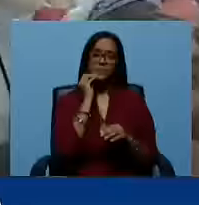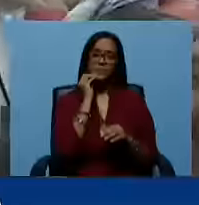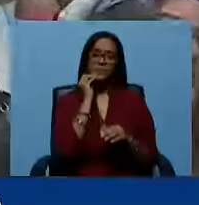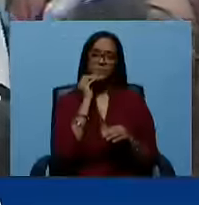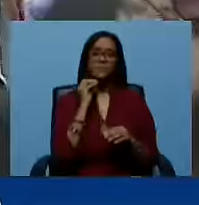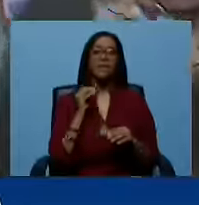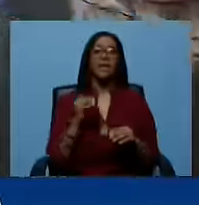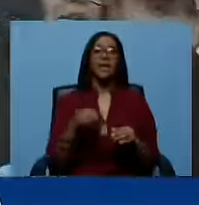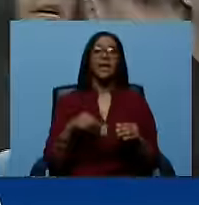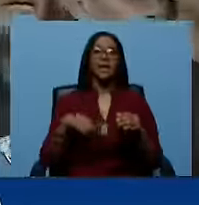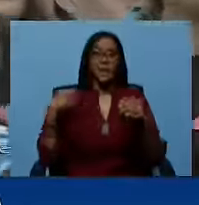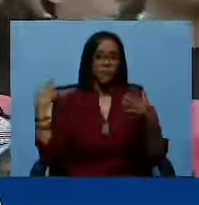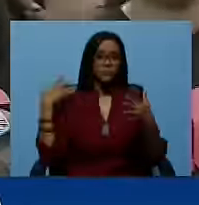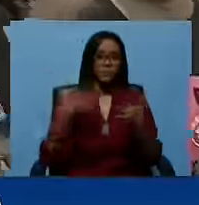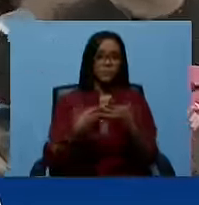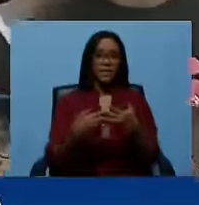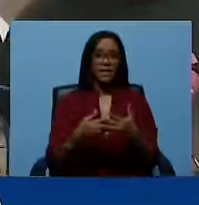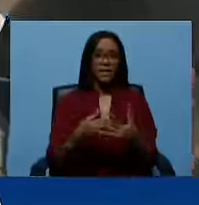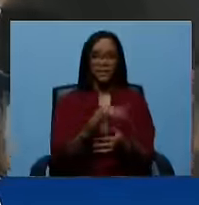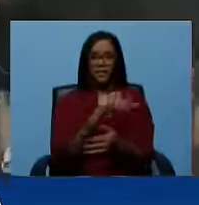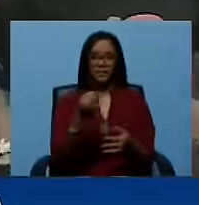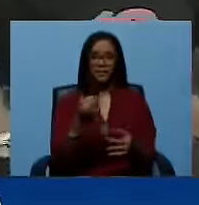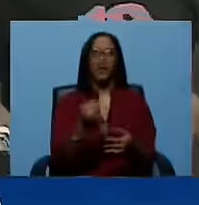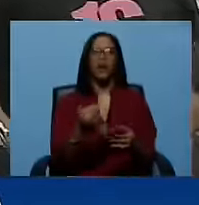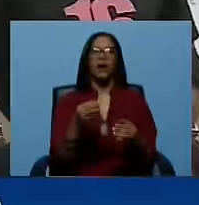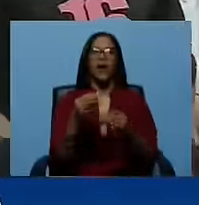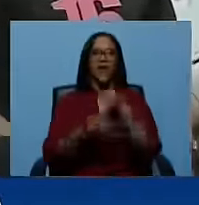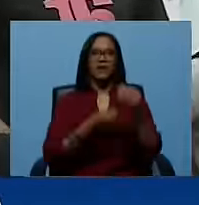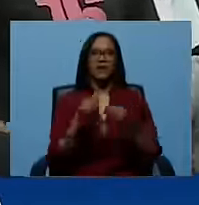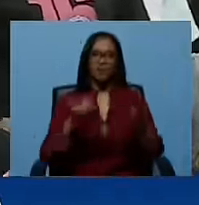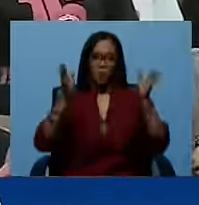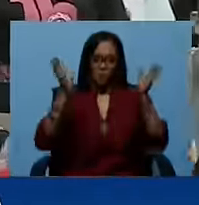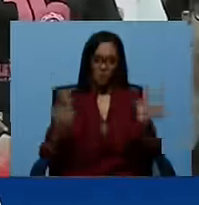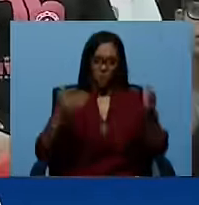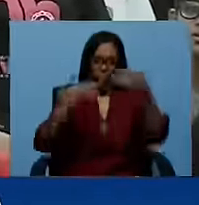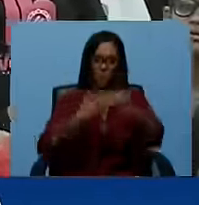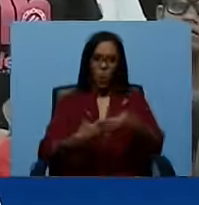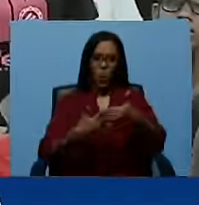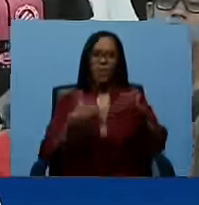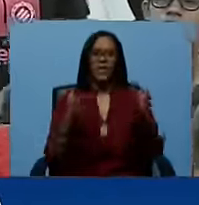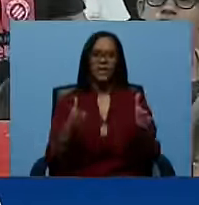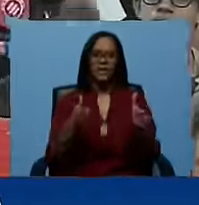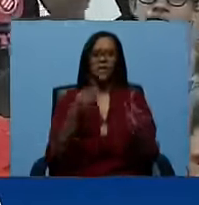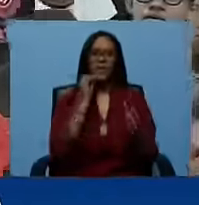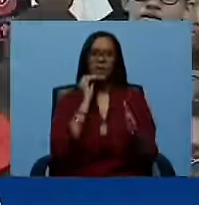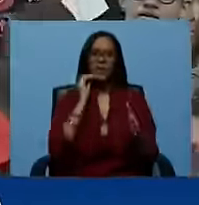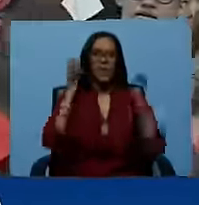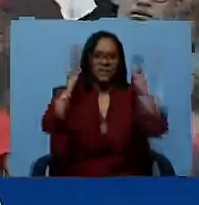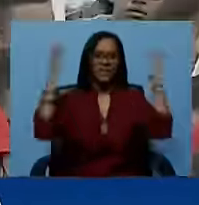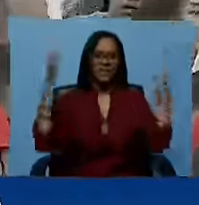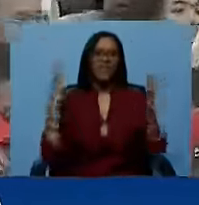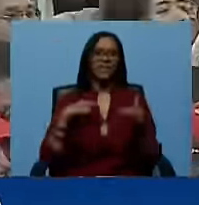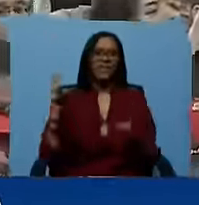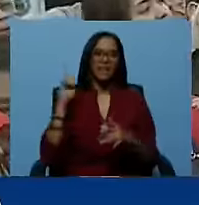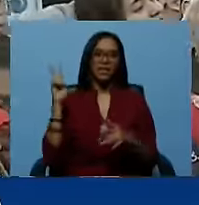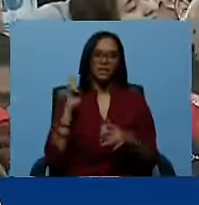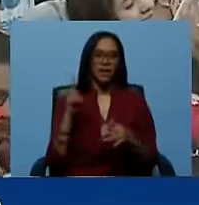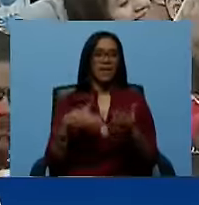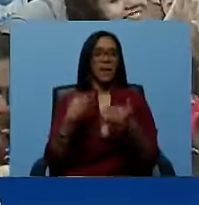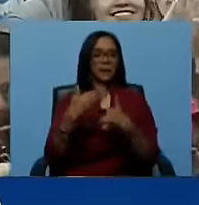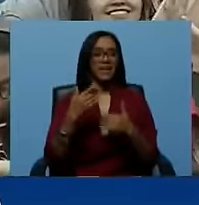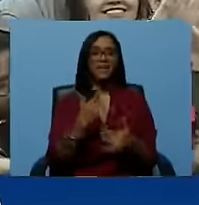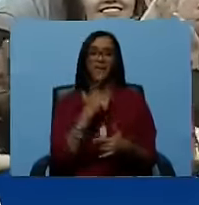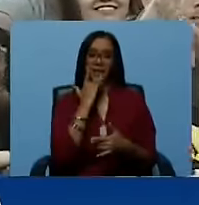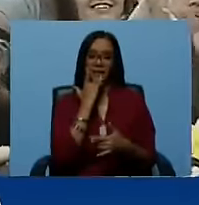la generación genial forma un gran bloque de juventudes brillantes que tiene Venezuela, además de